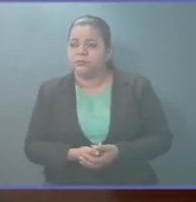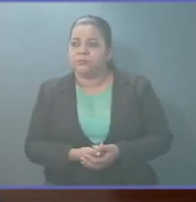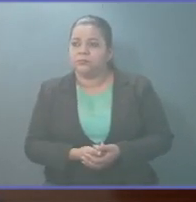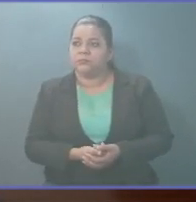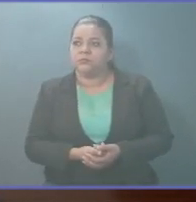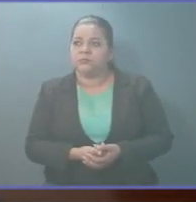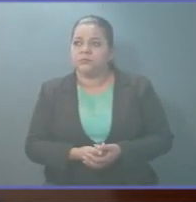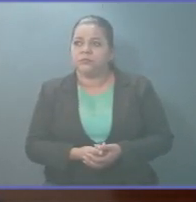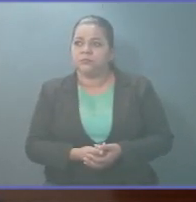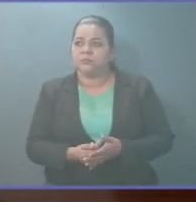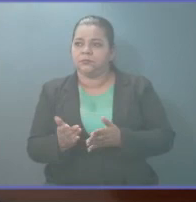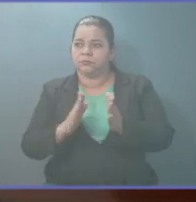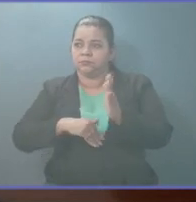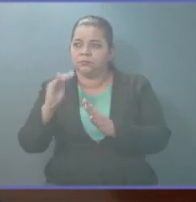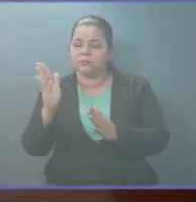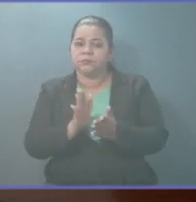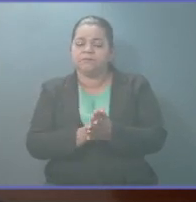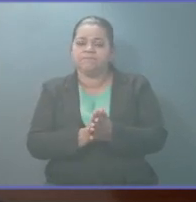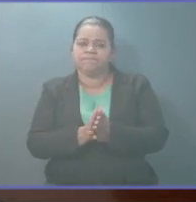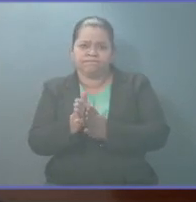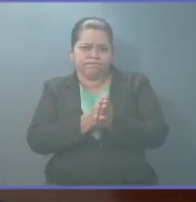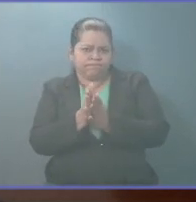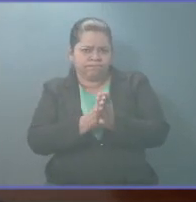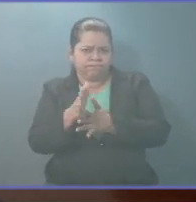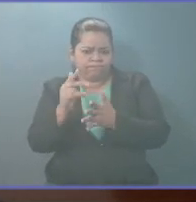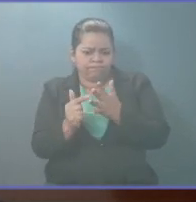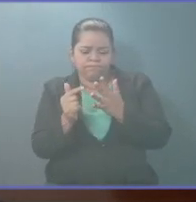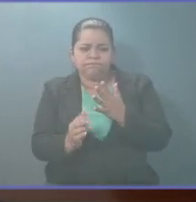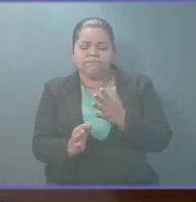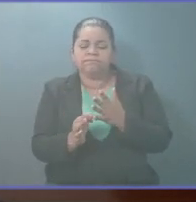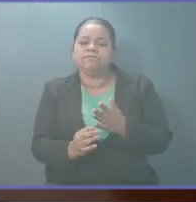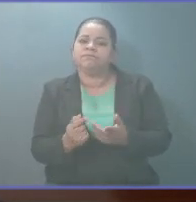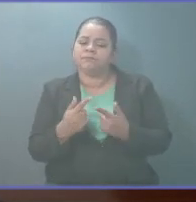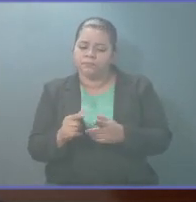yo los escucho con mucha atención y solo quiero traerles a memoria